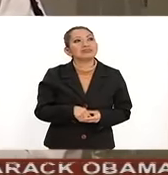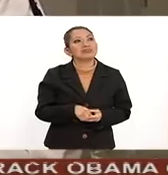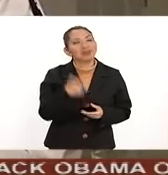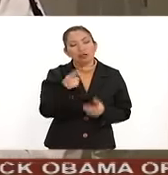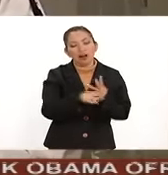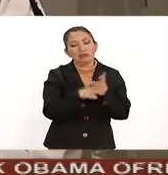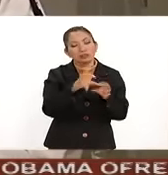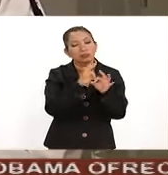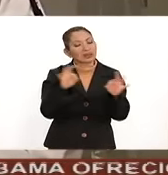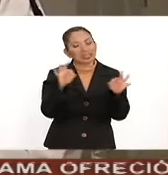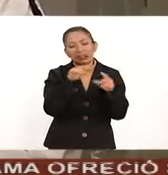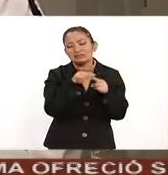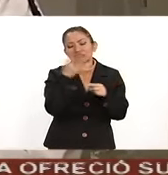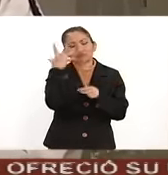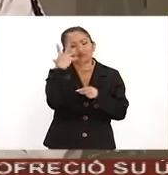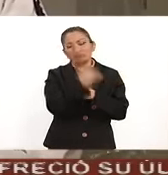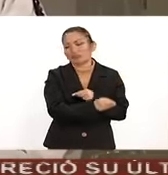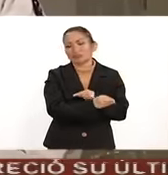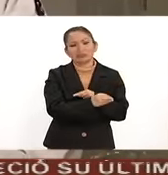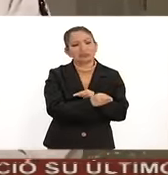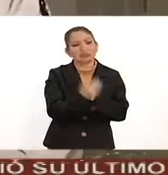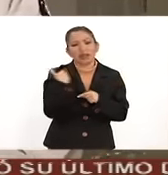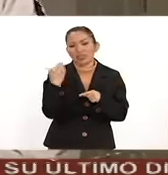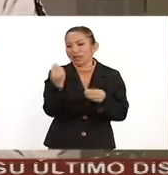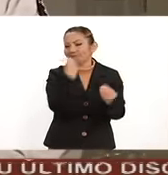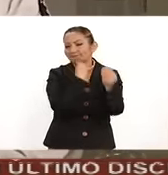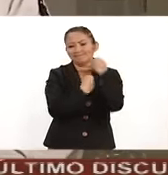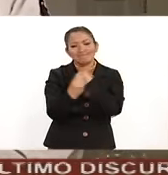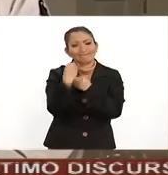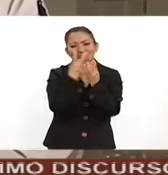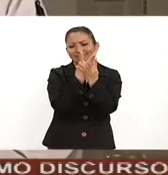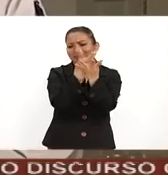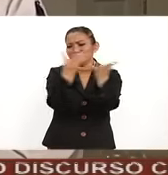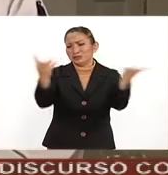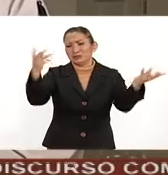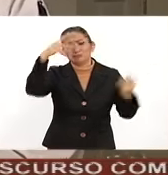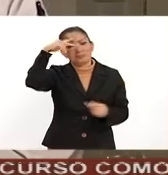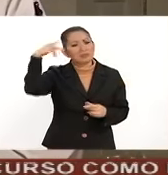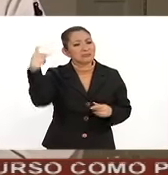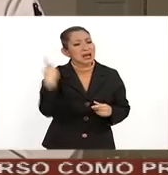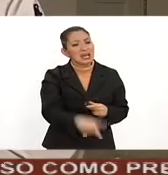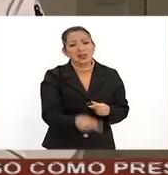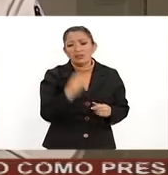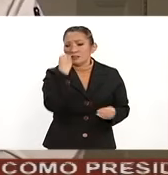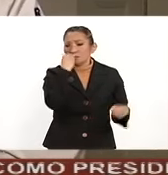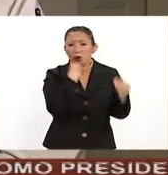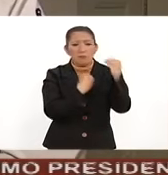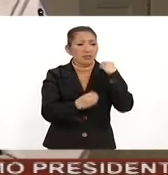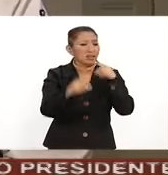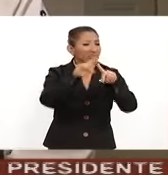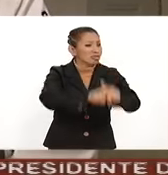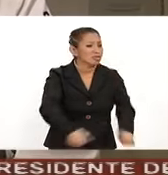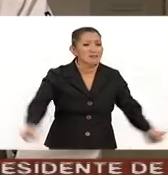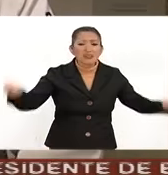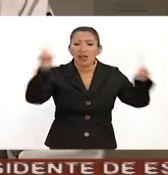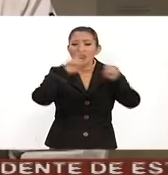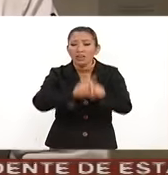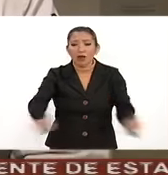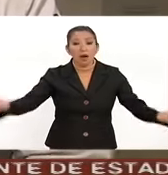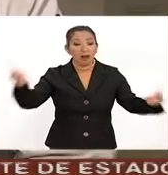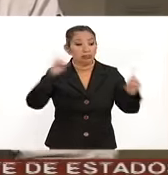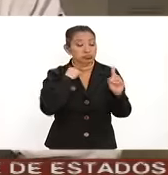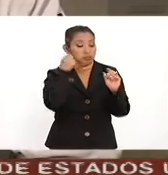puntos más importantes y más bonitos de la gastronomía que tiene México, que es una gastronomía no